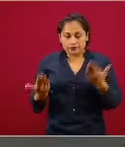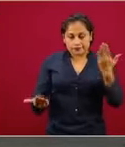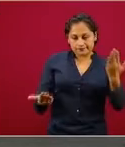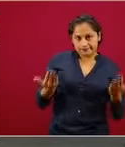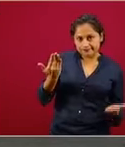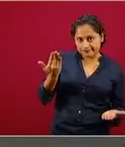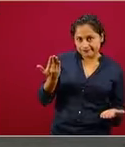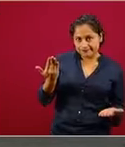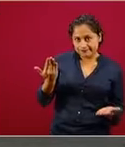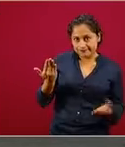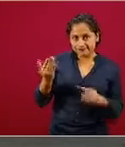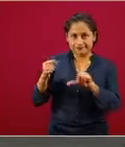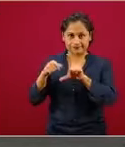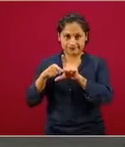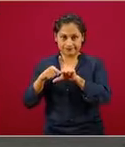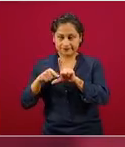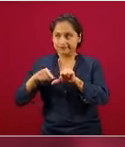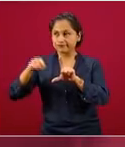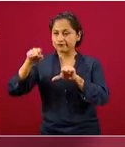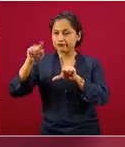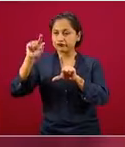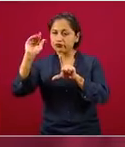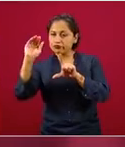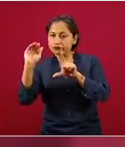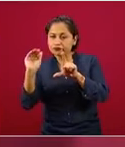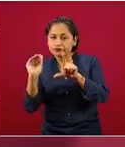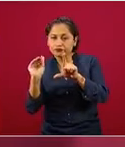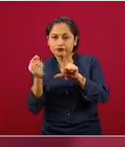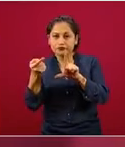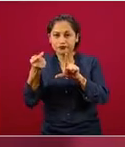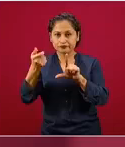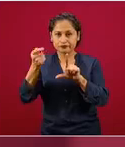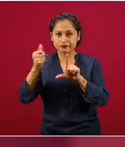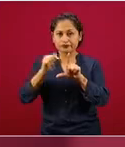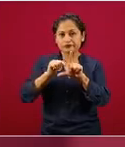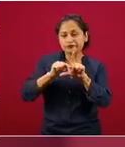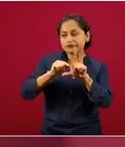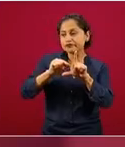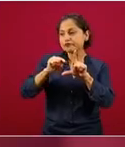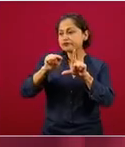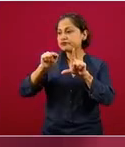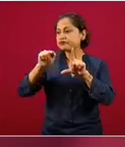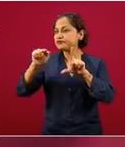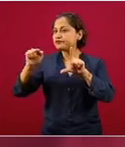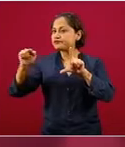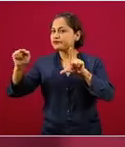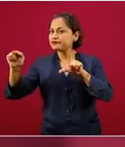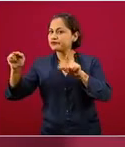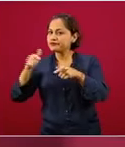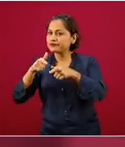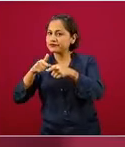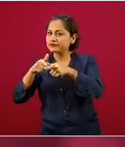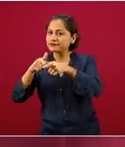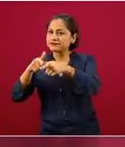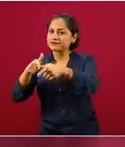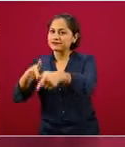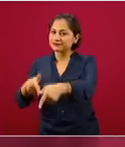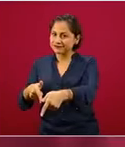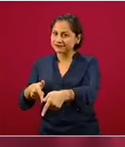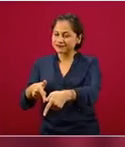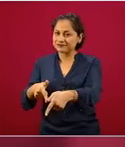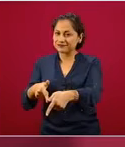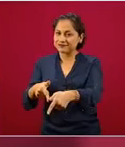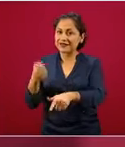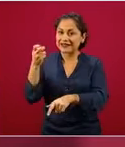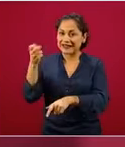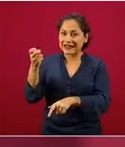comparativamente más pequeña, más extendida en el tiempo, y es exactamente a la que le llamamos